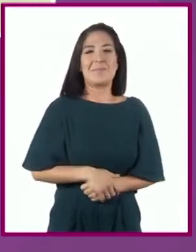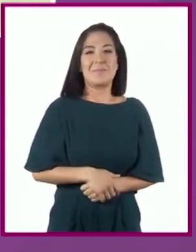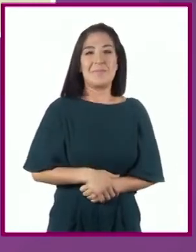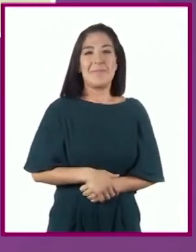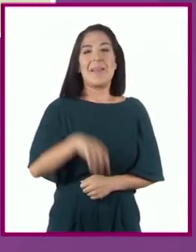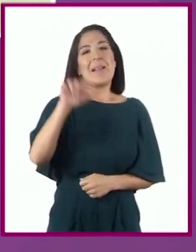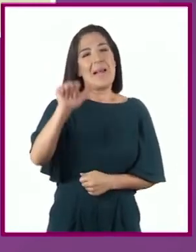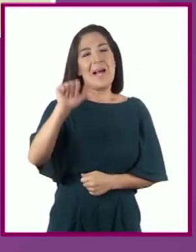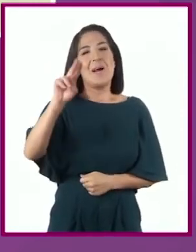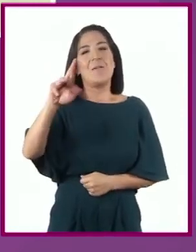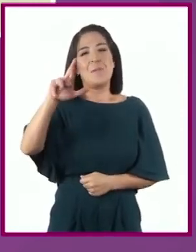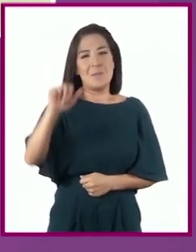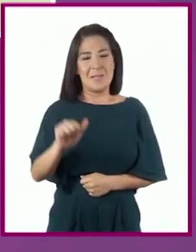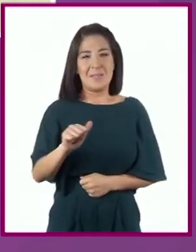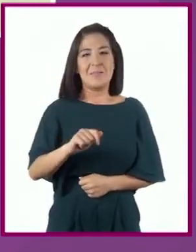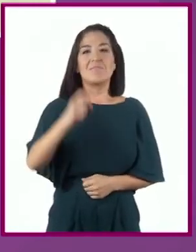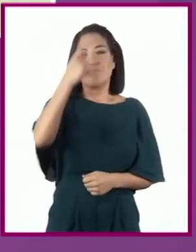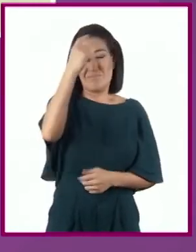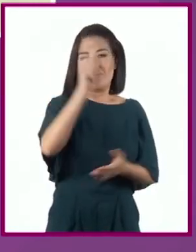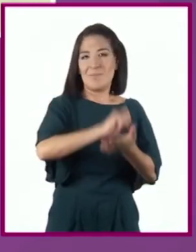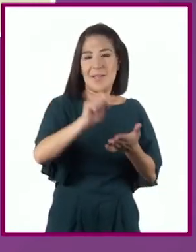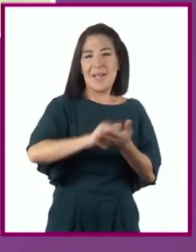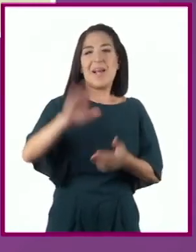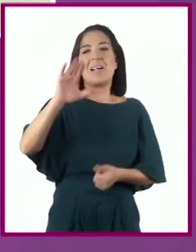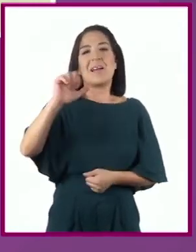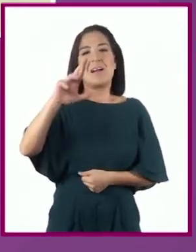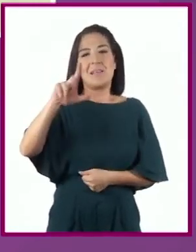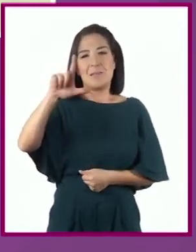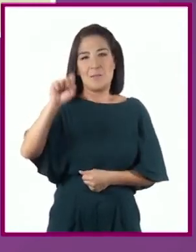Aura, de Carlos Fuentes.